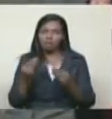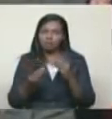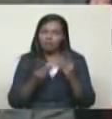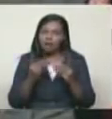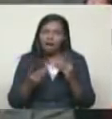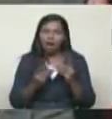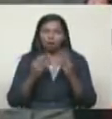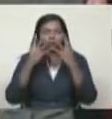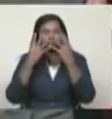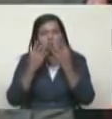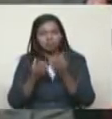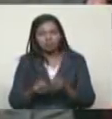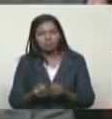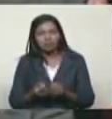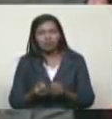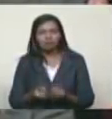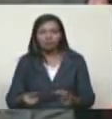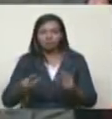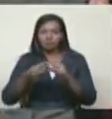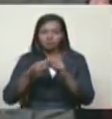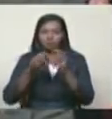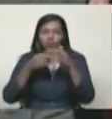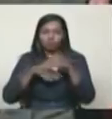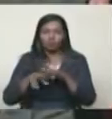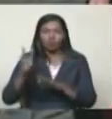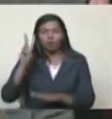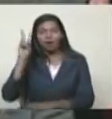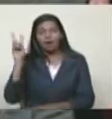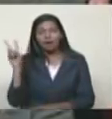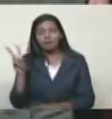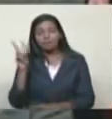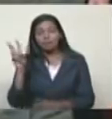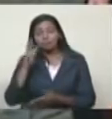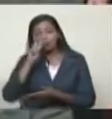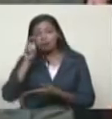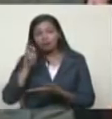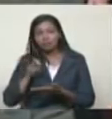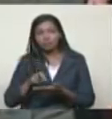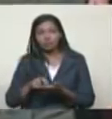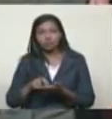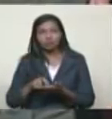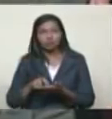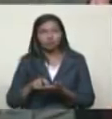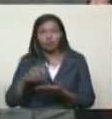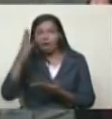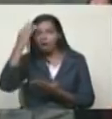al entendimiento, a la armonía nacional. A Dios rogando